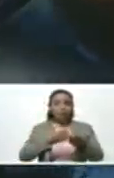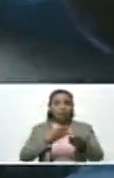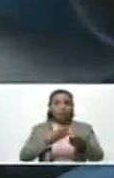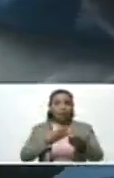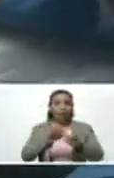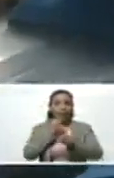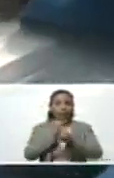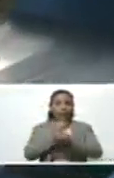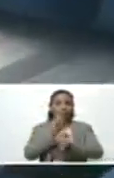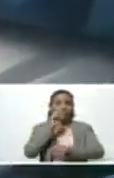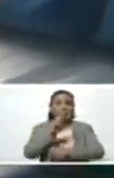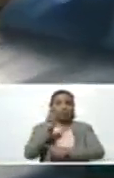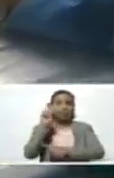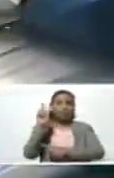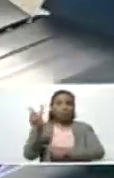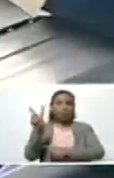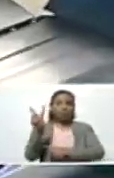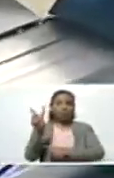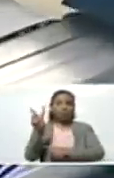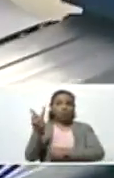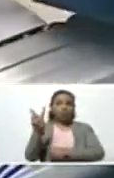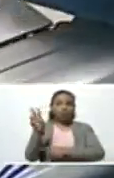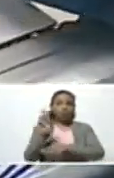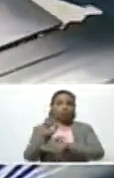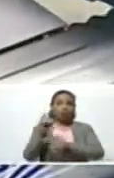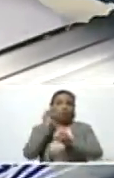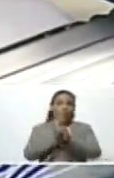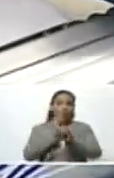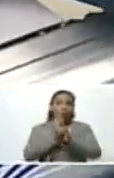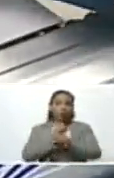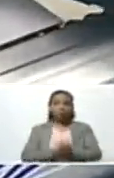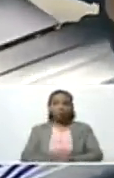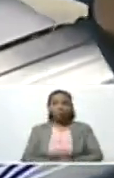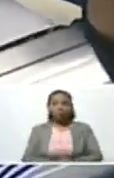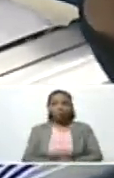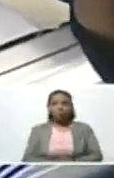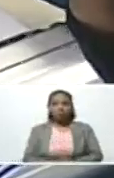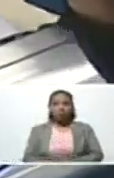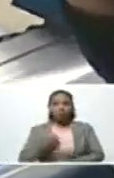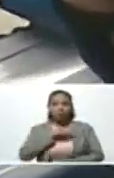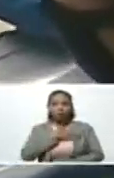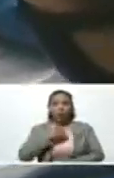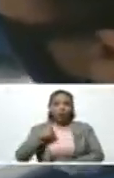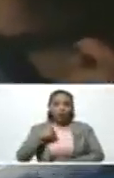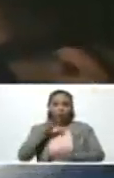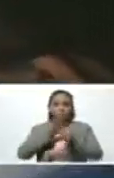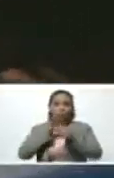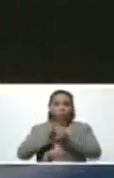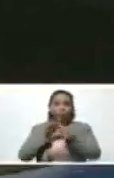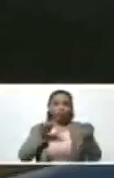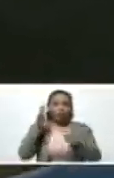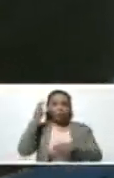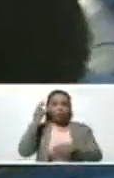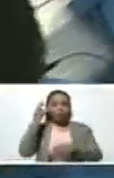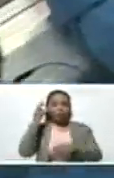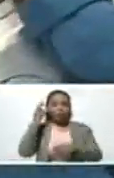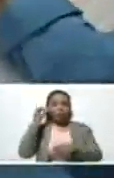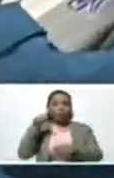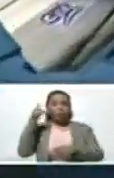navegar a 22 mega. Aquí, señor presidente, queremos darle la palabra a la ingeniera Estefanía